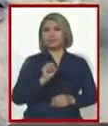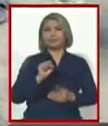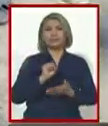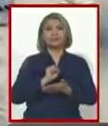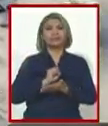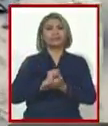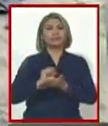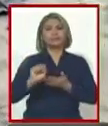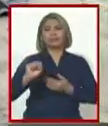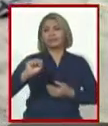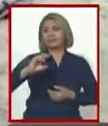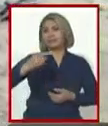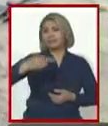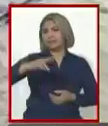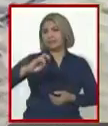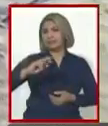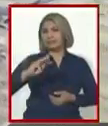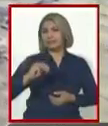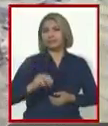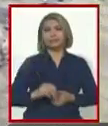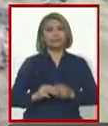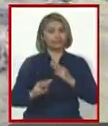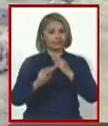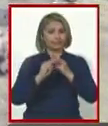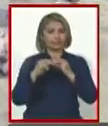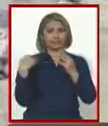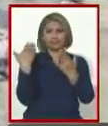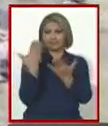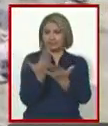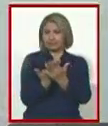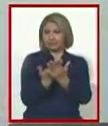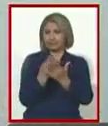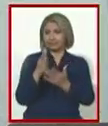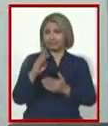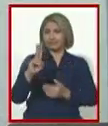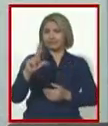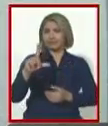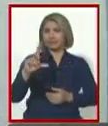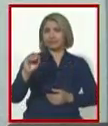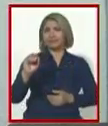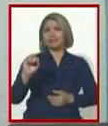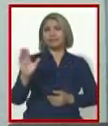se produce un hecho de un minibús que venía de Yapac de Bulobulo.